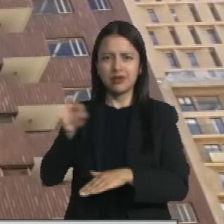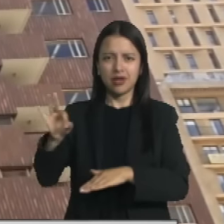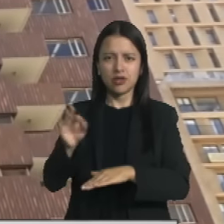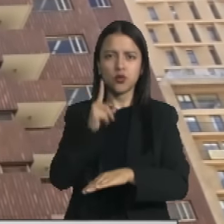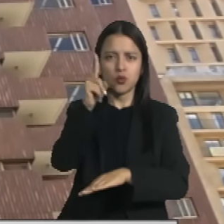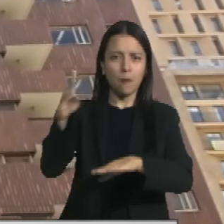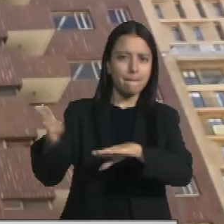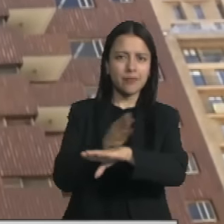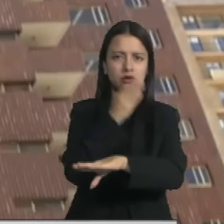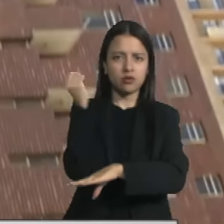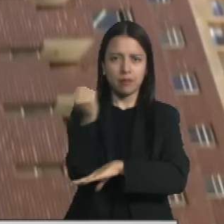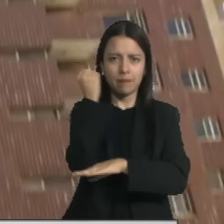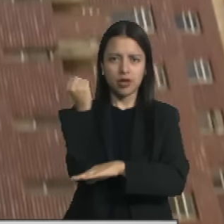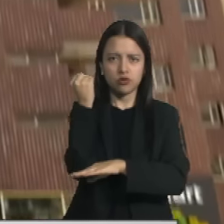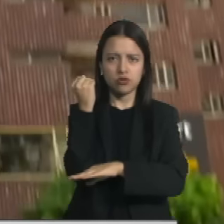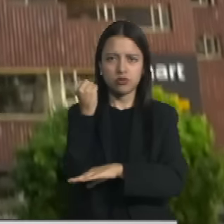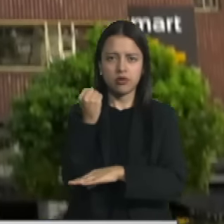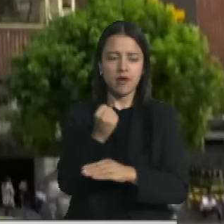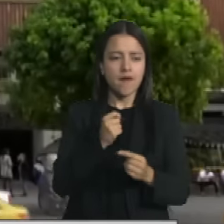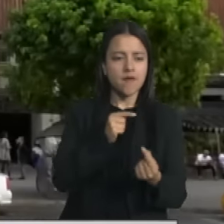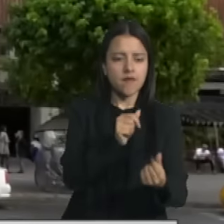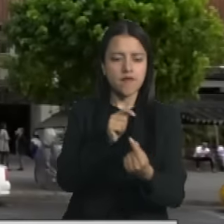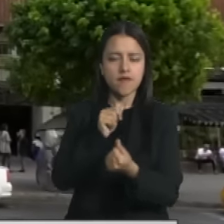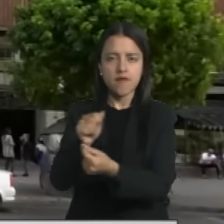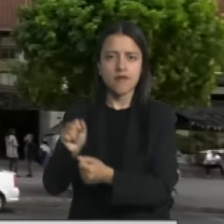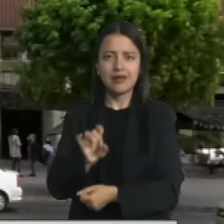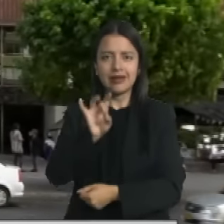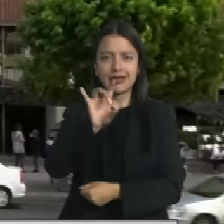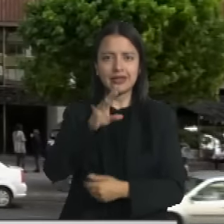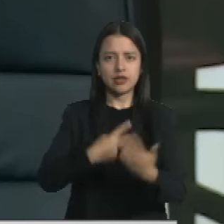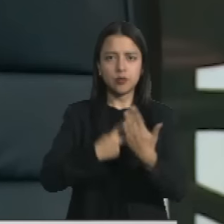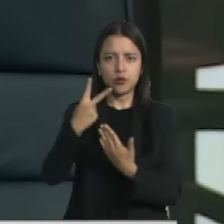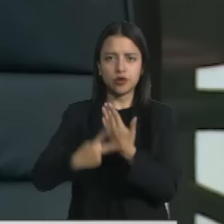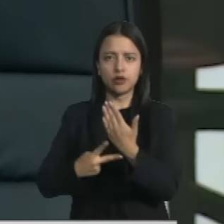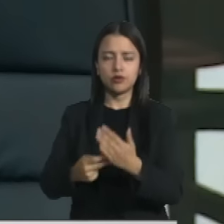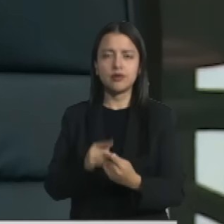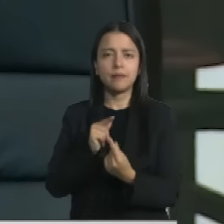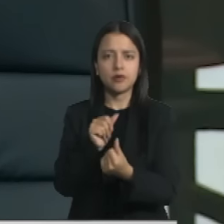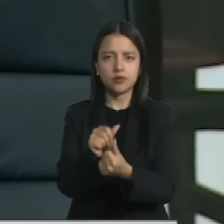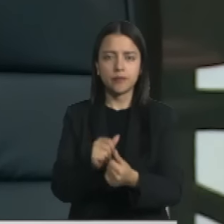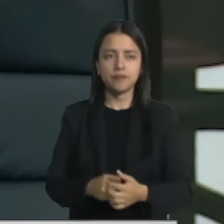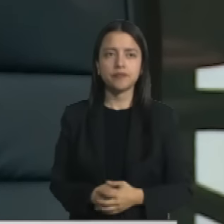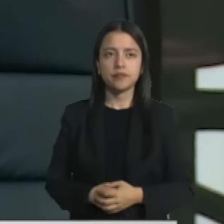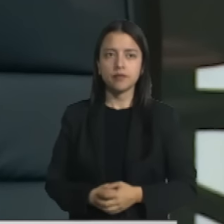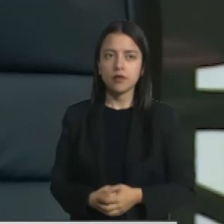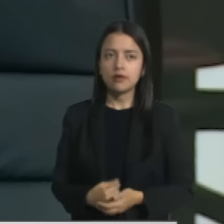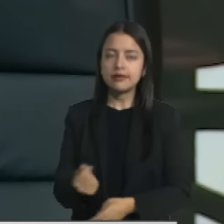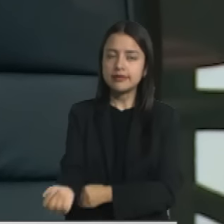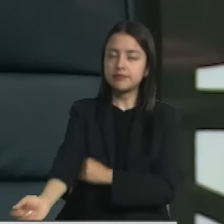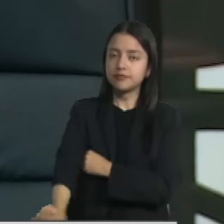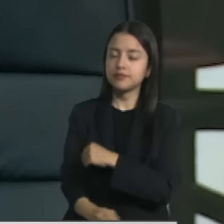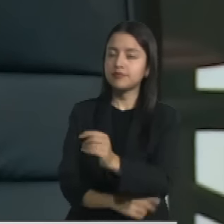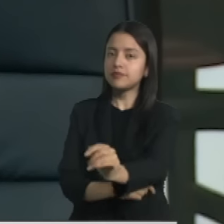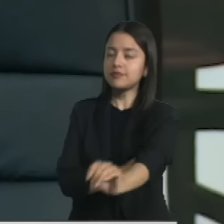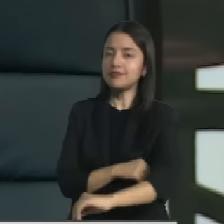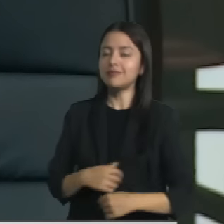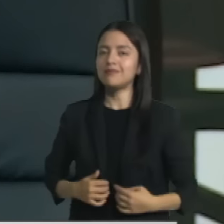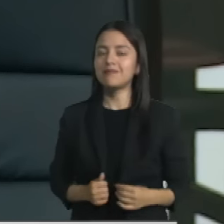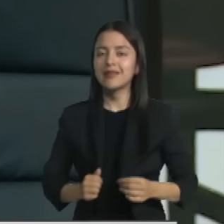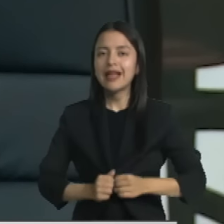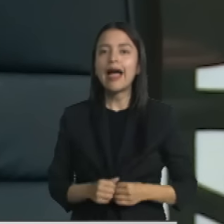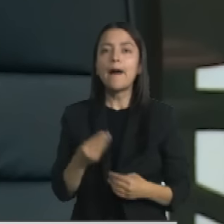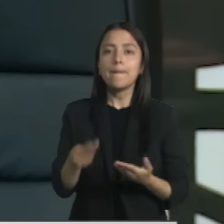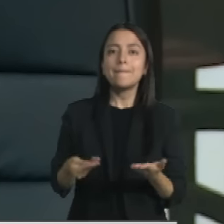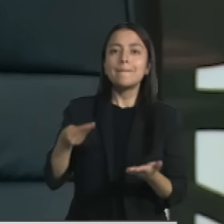1 billón de pesos, correspondiente a 15 proyectos de inversión. Son más de 108 mil millones de pesos en pagos irregulares, donde,